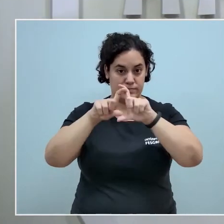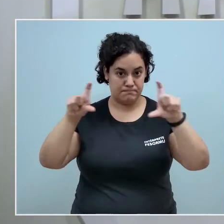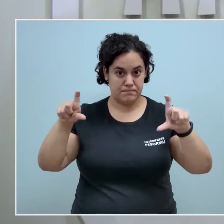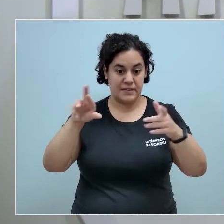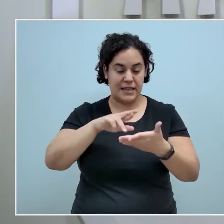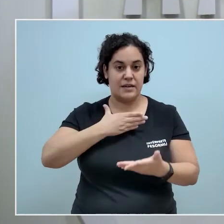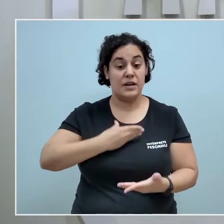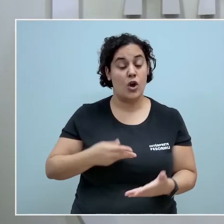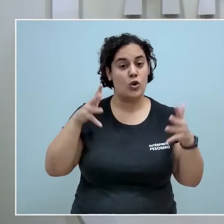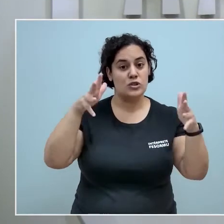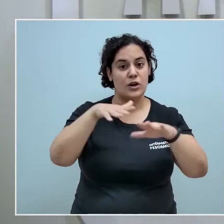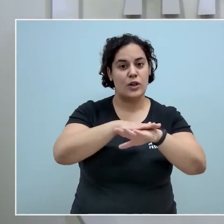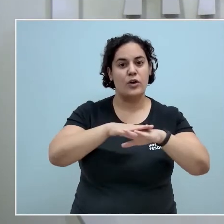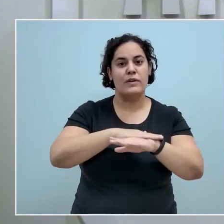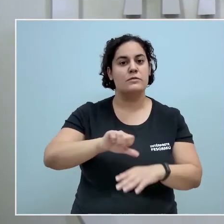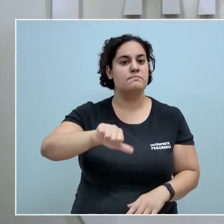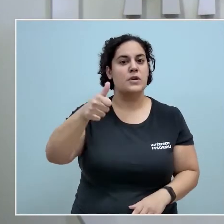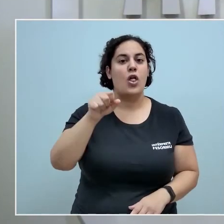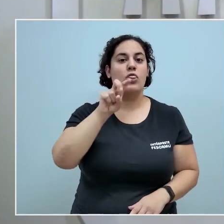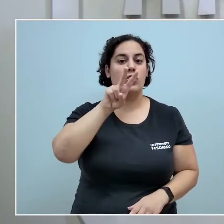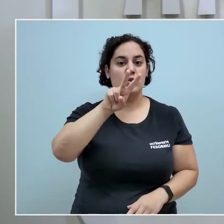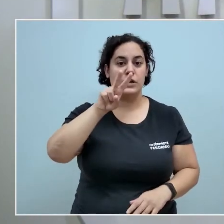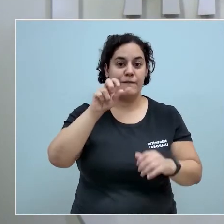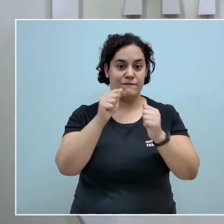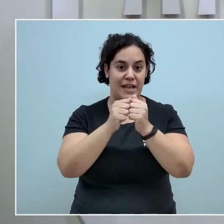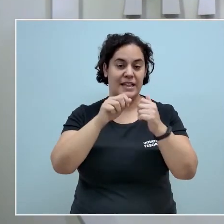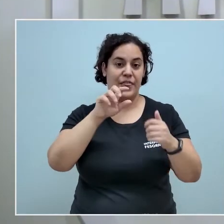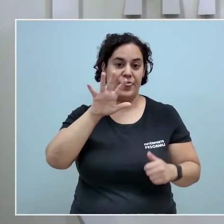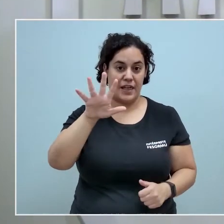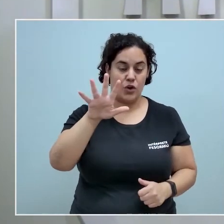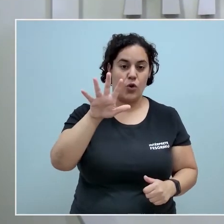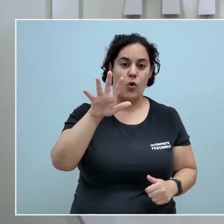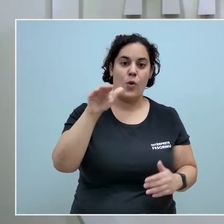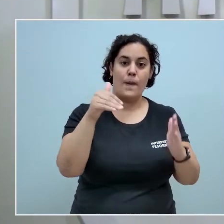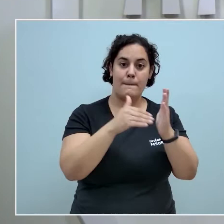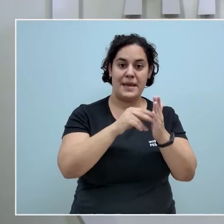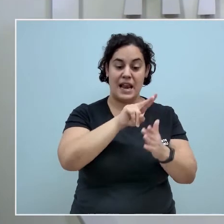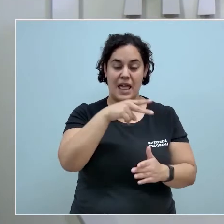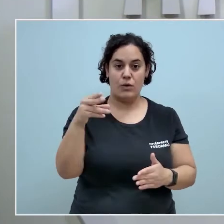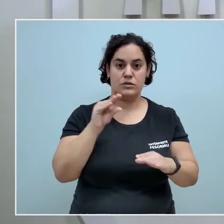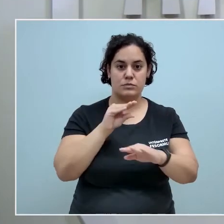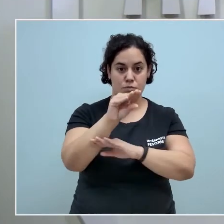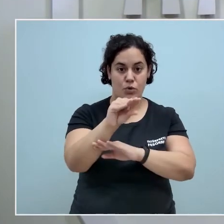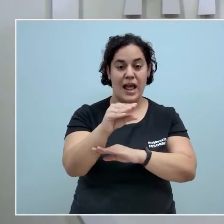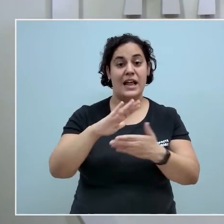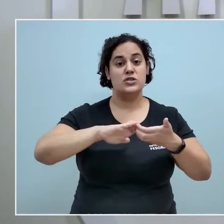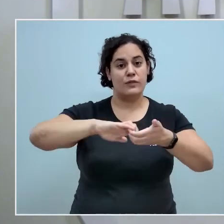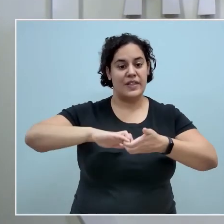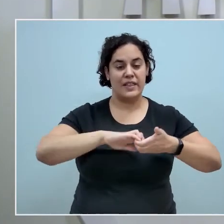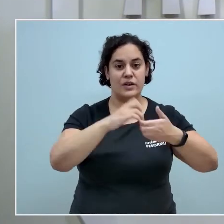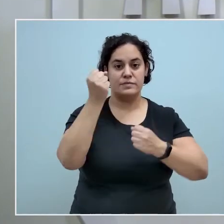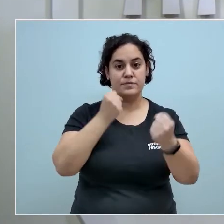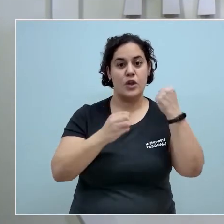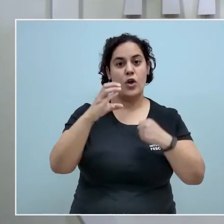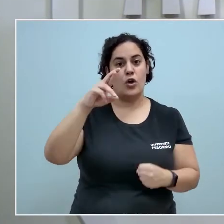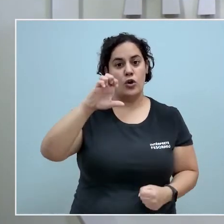ha aprobado destinar un total de 225.000 euros a través del Instituto de Fomento a las confederaciones empresariales